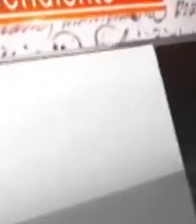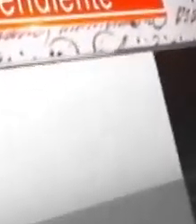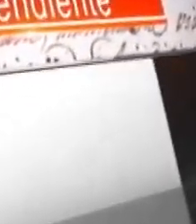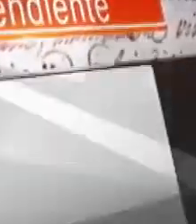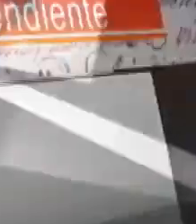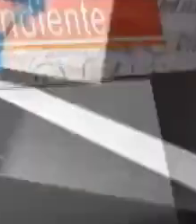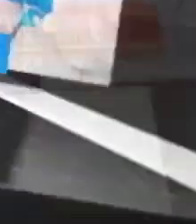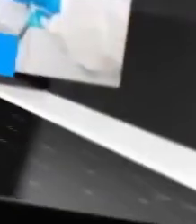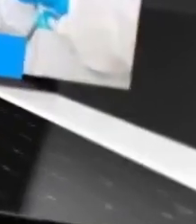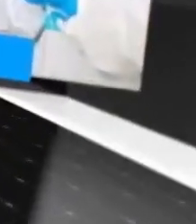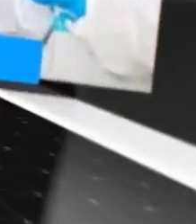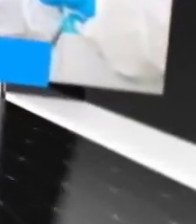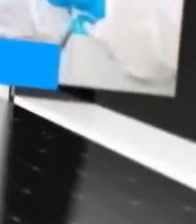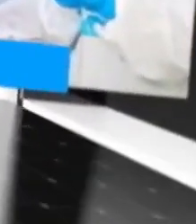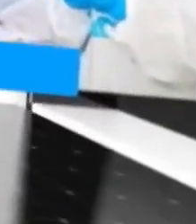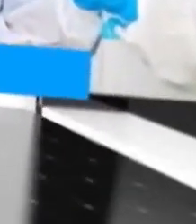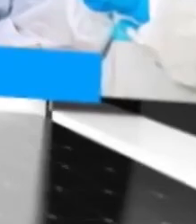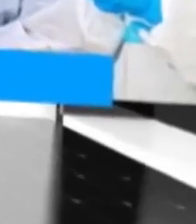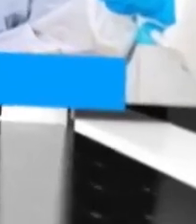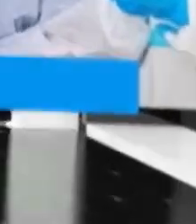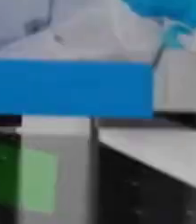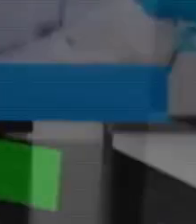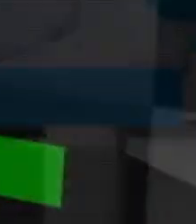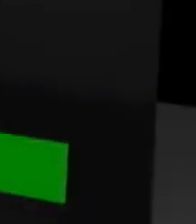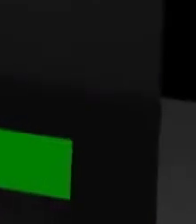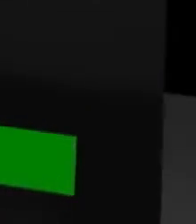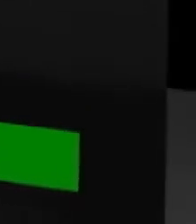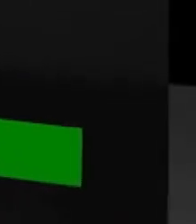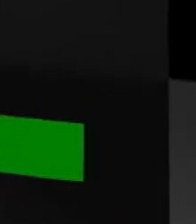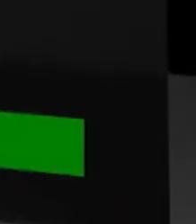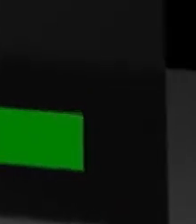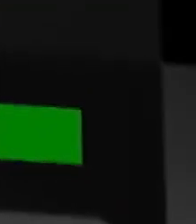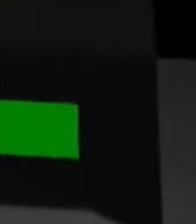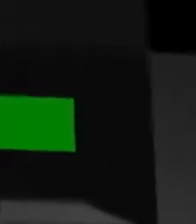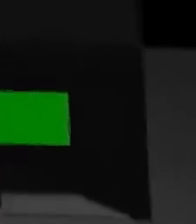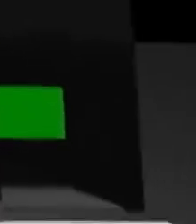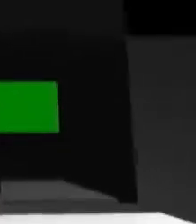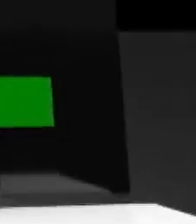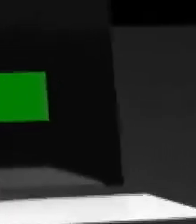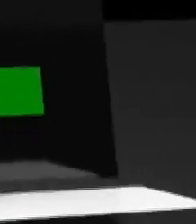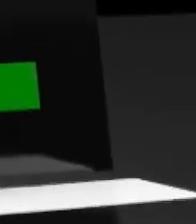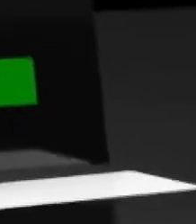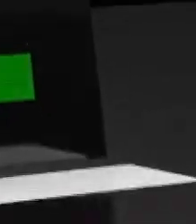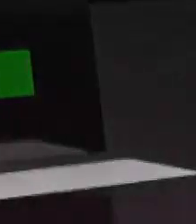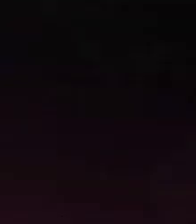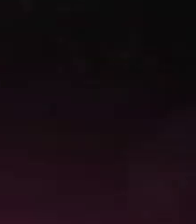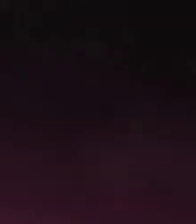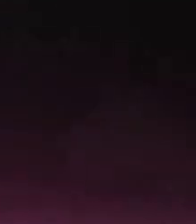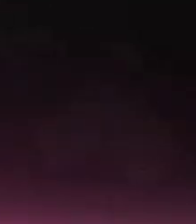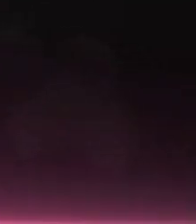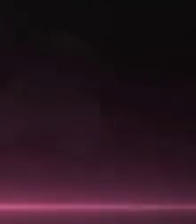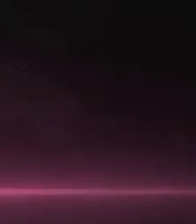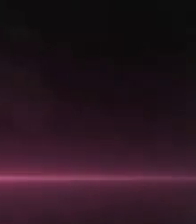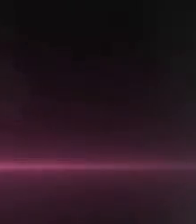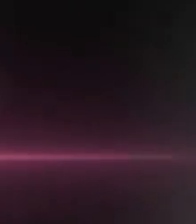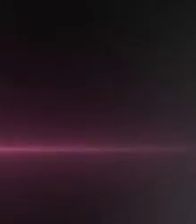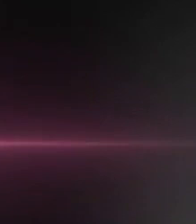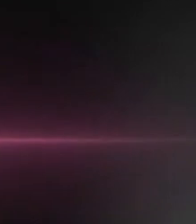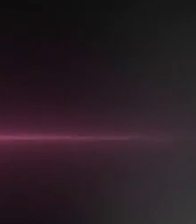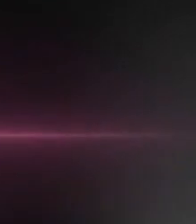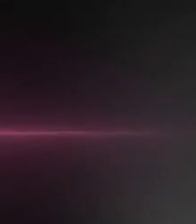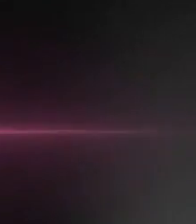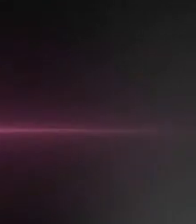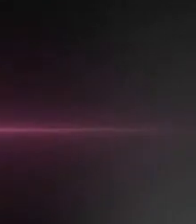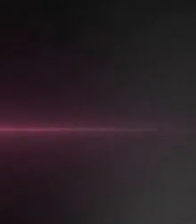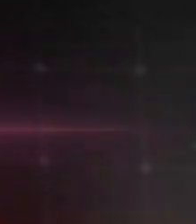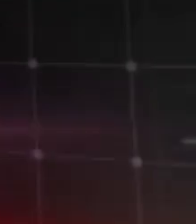Un viaje por 200 años de historia, donde se entremezclan sociedad, política y economía. Diálogos del Bicentenario, con